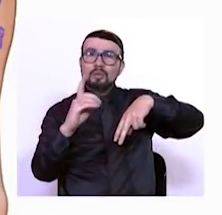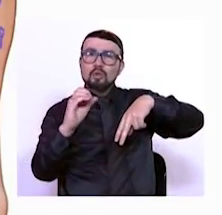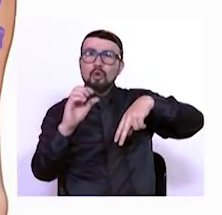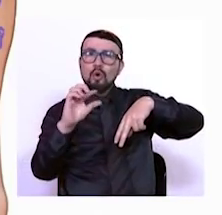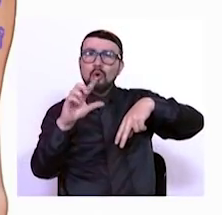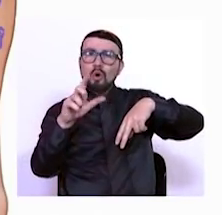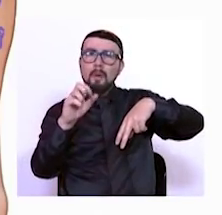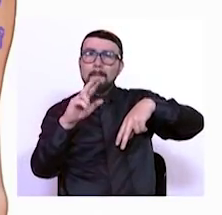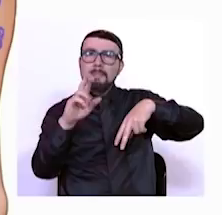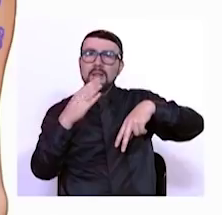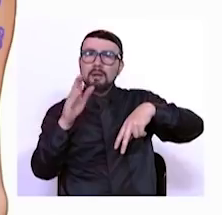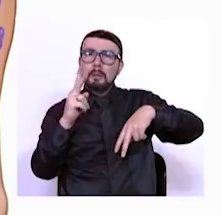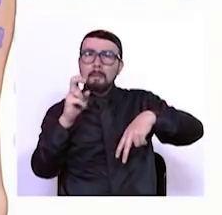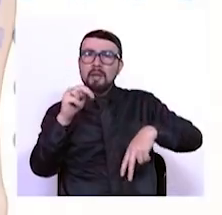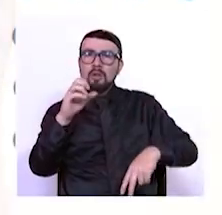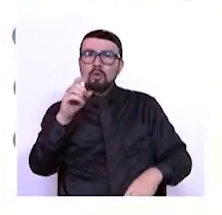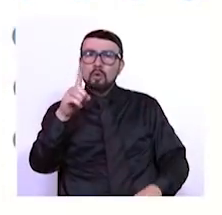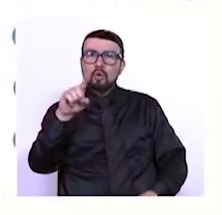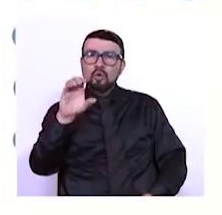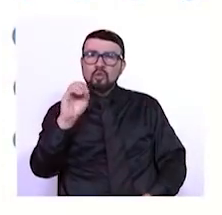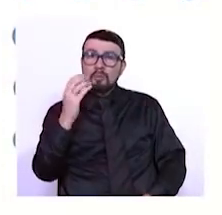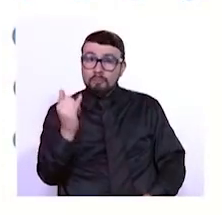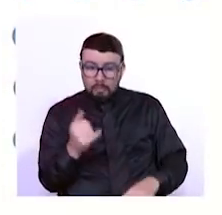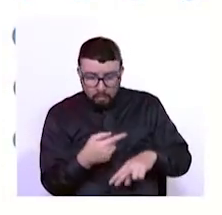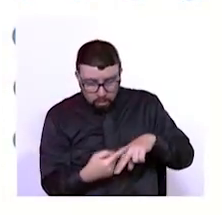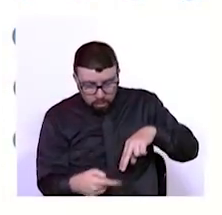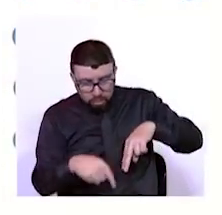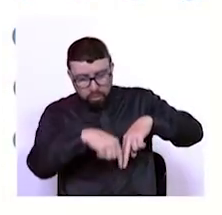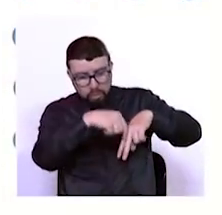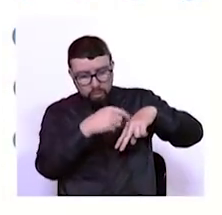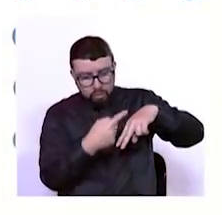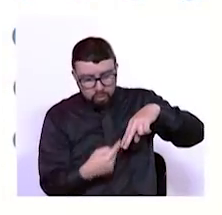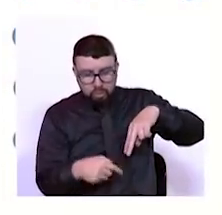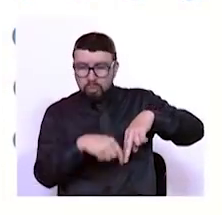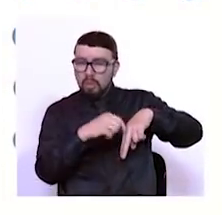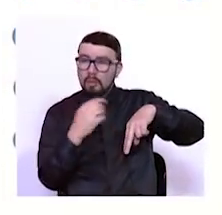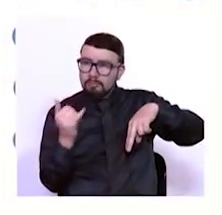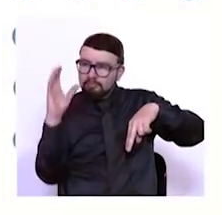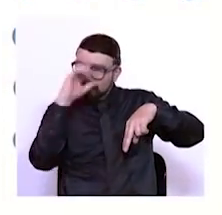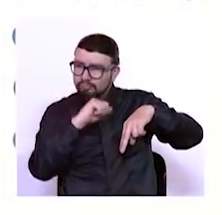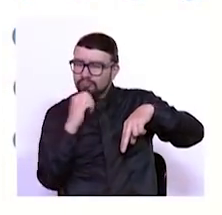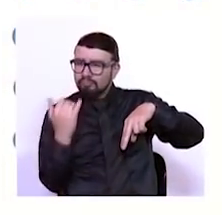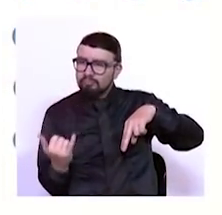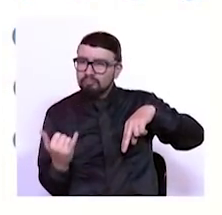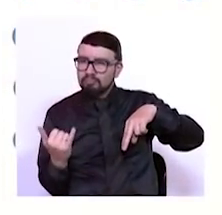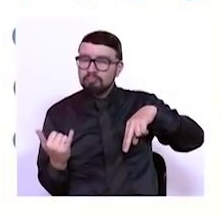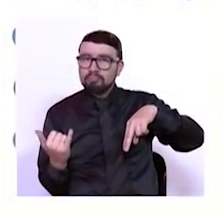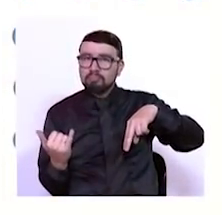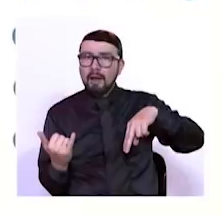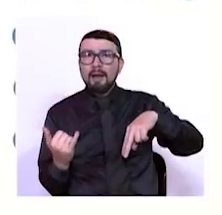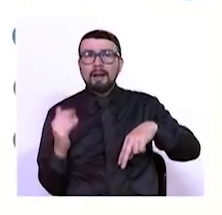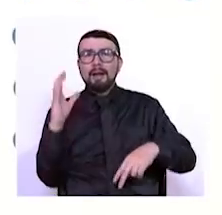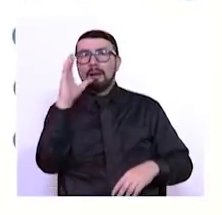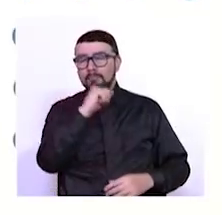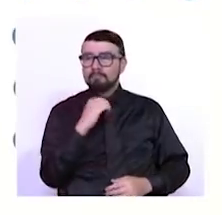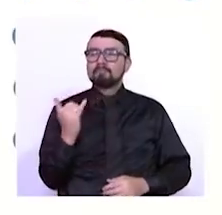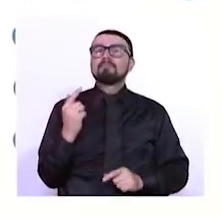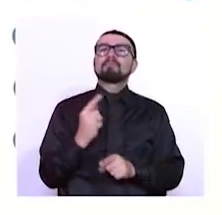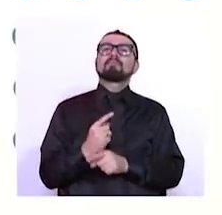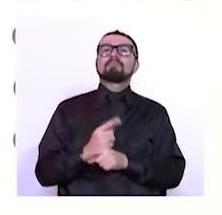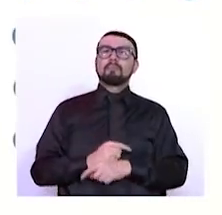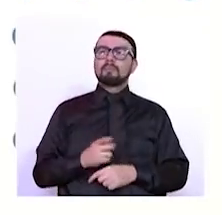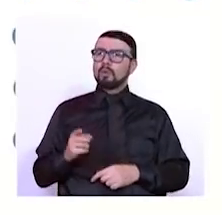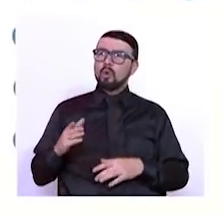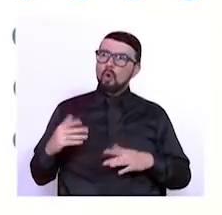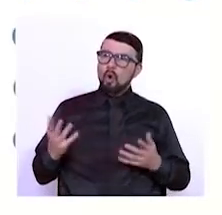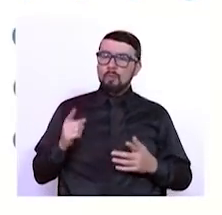de miembros inferiores. Esa ecografía, ese Doppler venoso de los miembros inferiores es el que nos va a mostrar cómo está